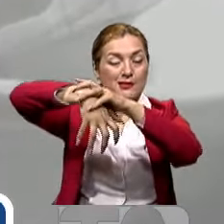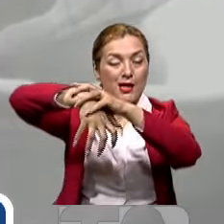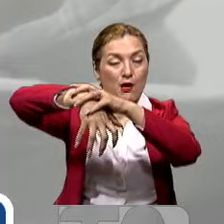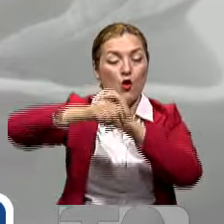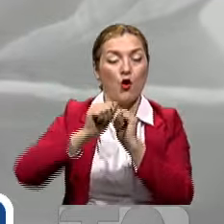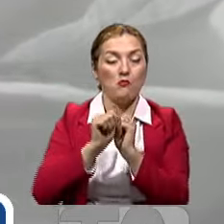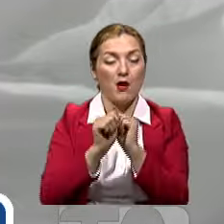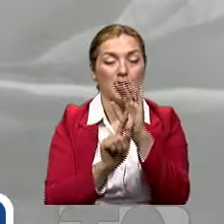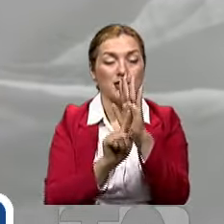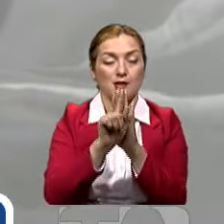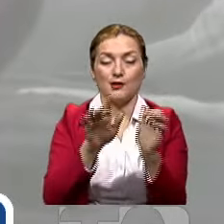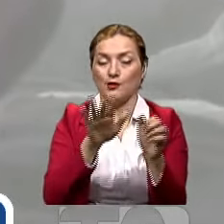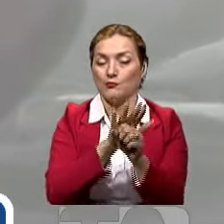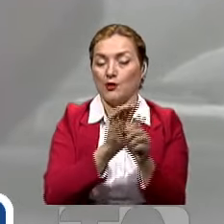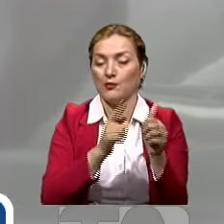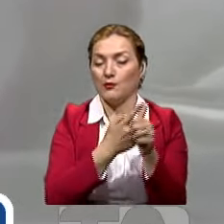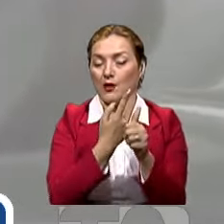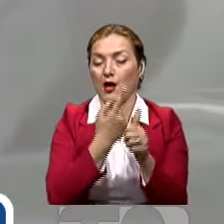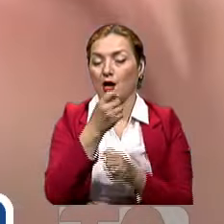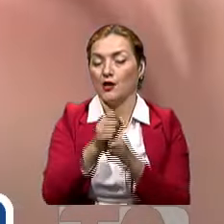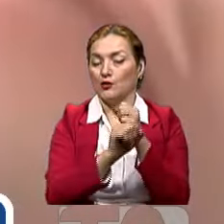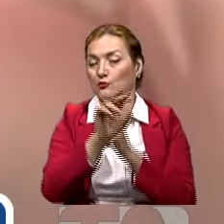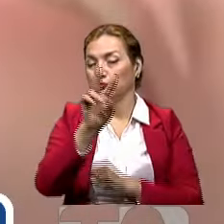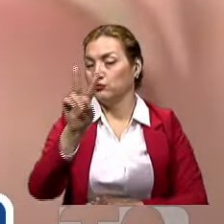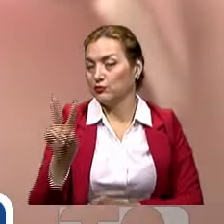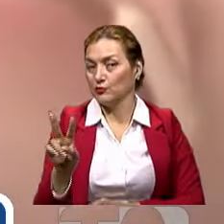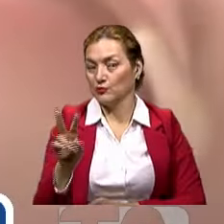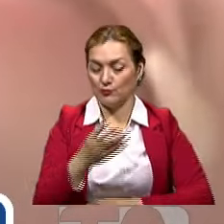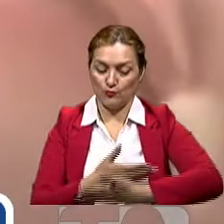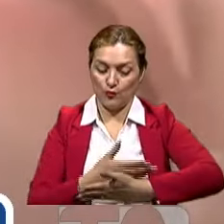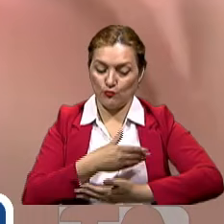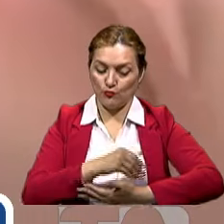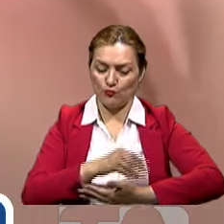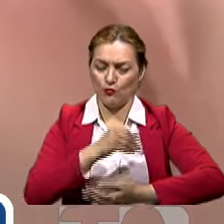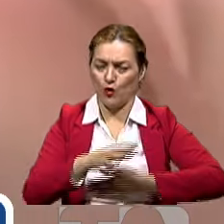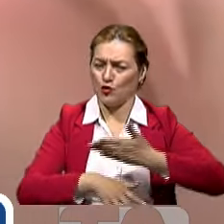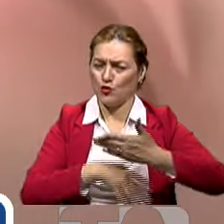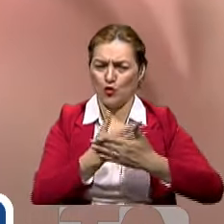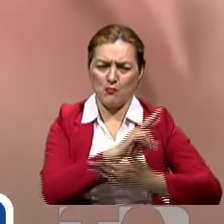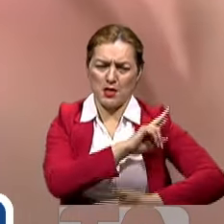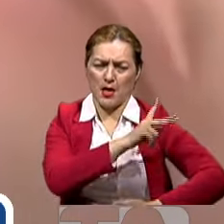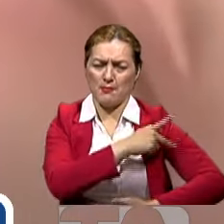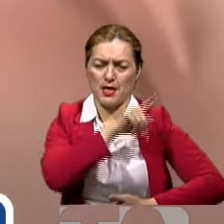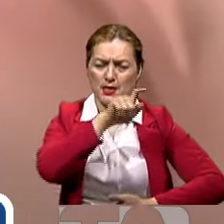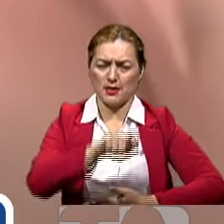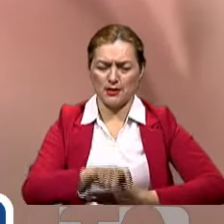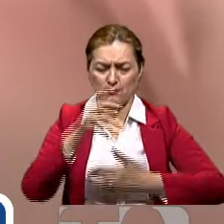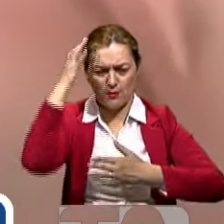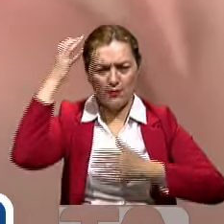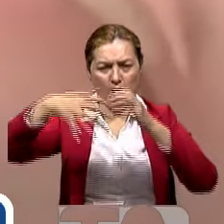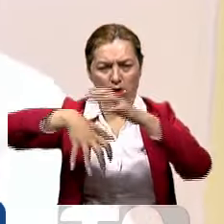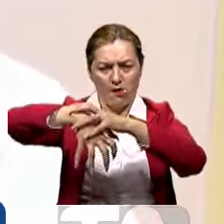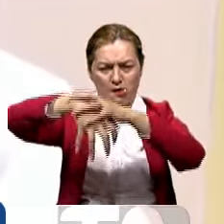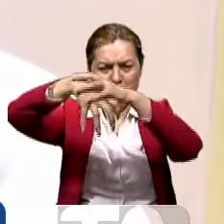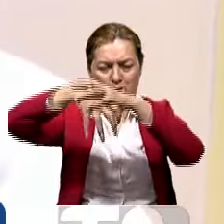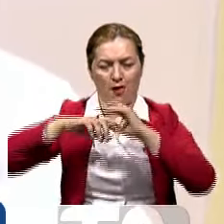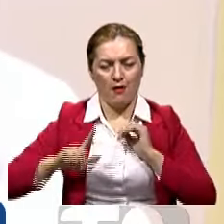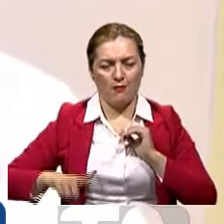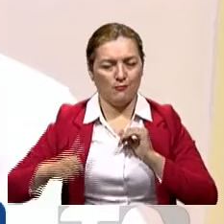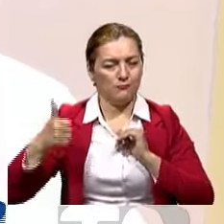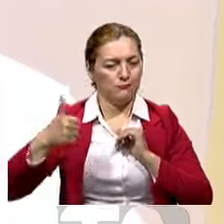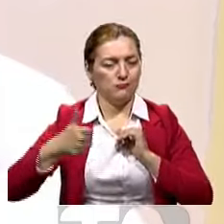casi completamente en los primeros 2 años y la leche materna contiene todos los nutrientes necesarios para mantenerlo sano. La